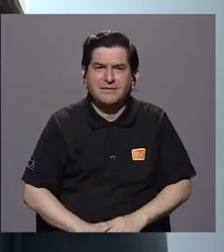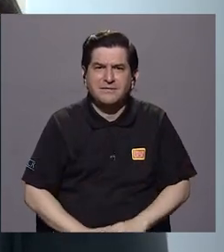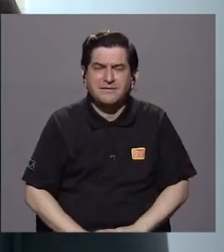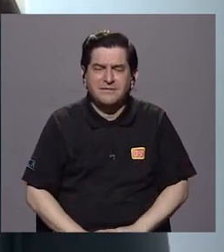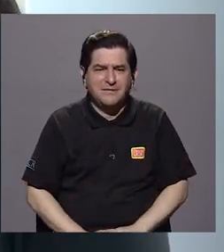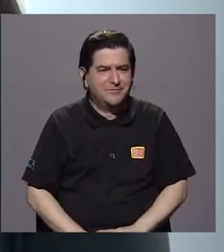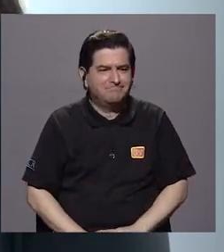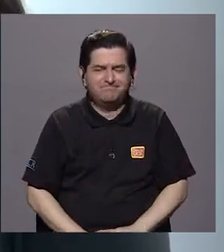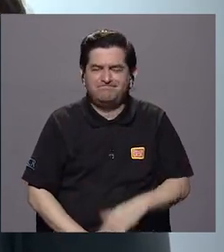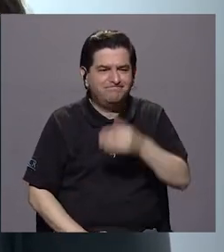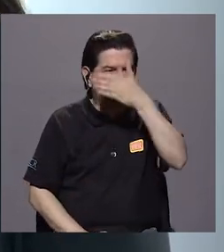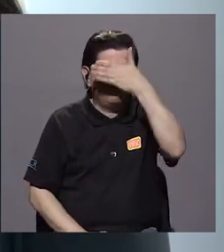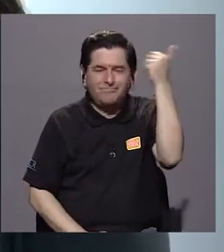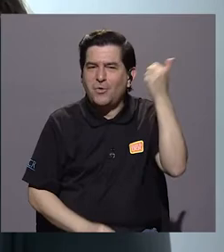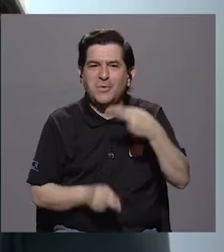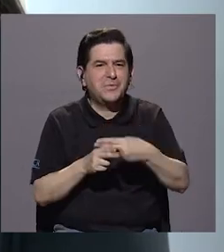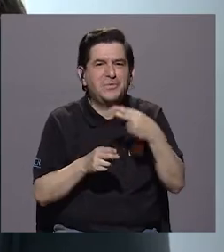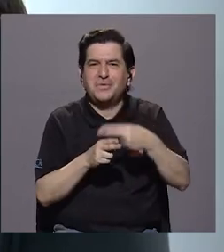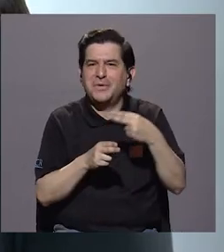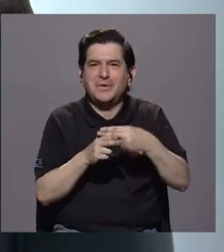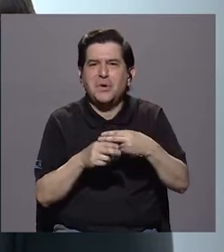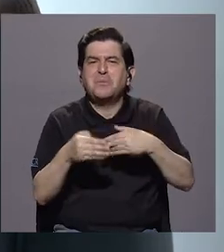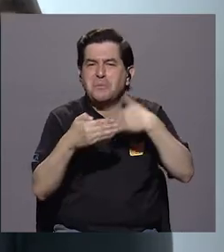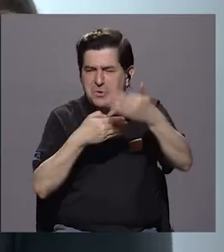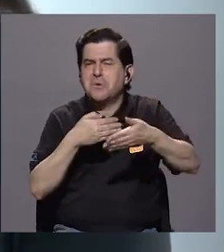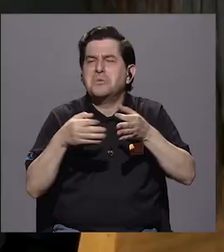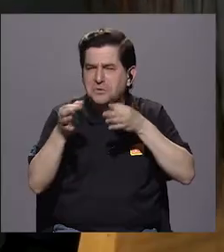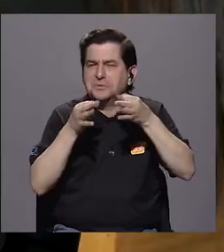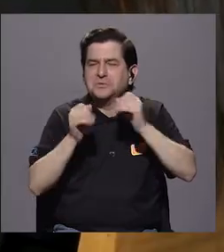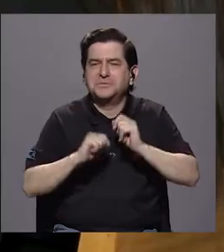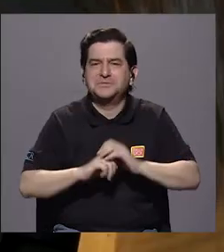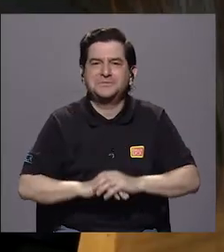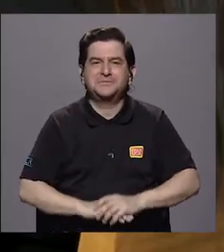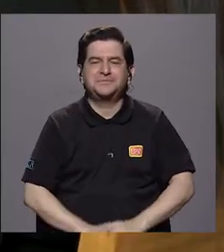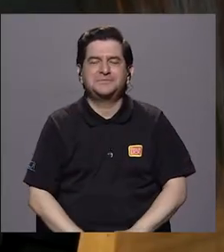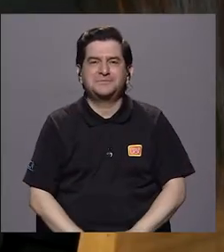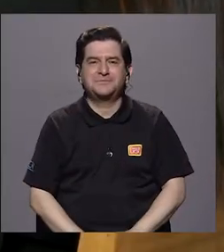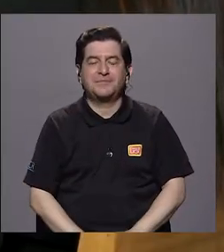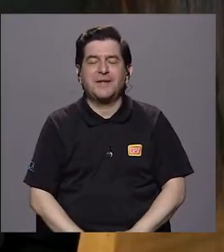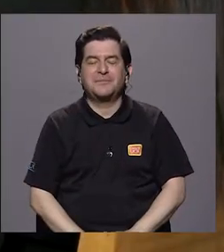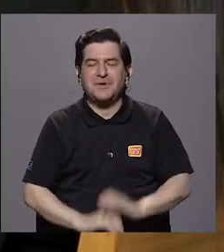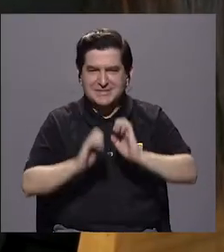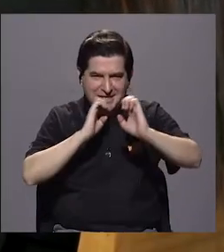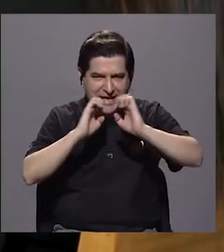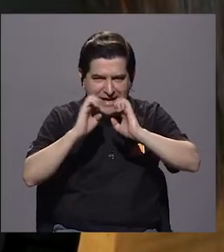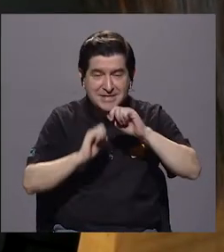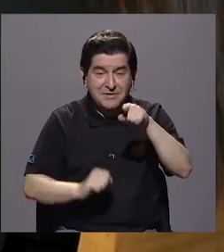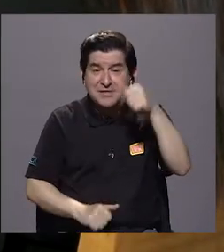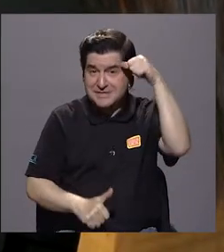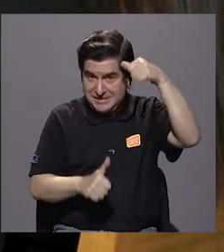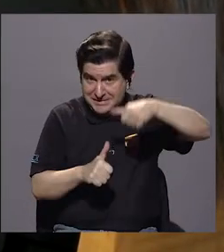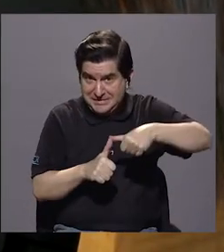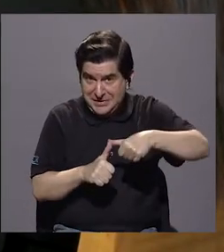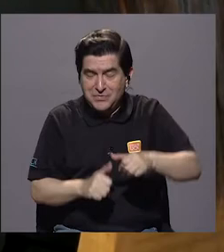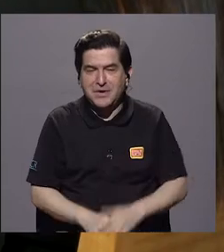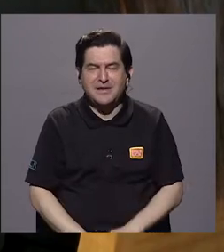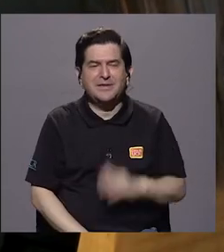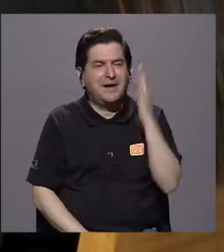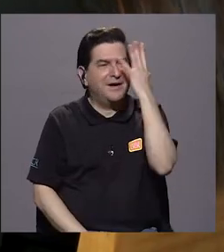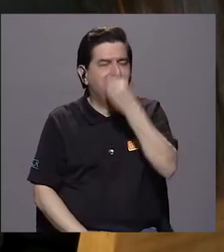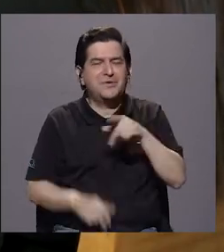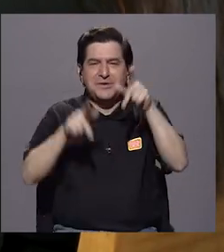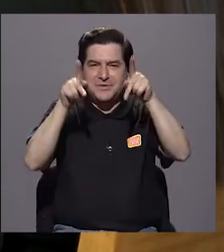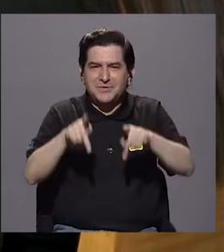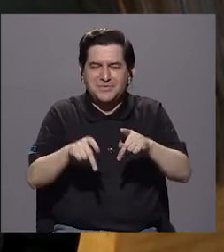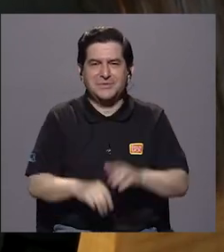Ay, se me fue ahorita el nombre. Ahorita te recuerdo, ahorita me recuerdo. Bueno, en el transcurso de la entrevista, si lo recuerda, sería un dato lindo para la gente